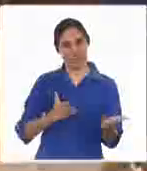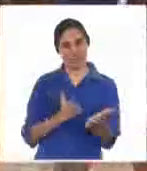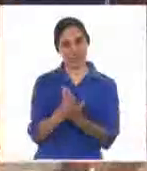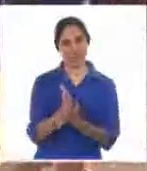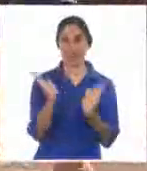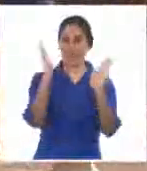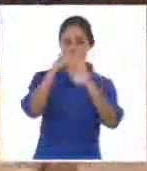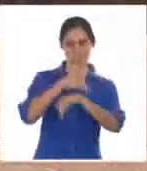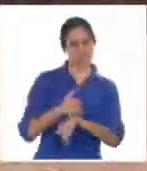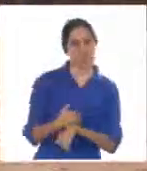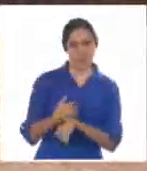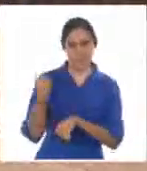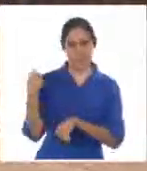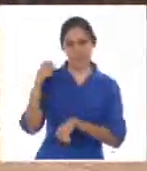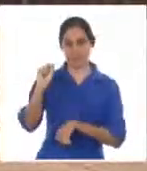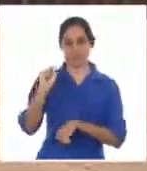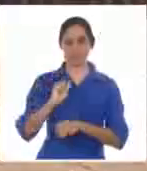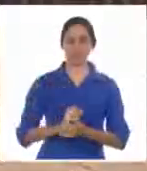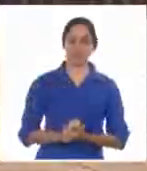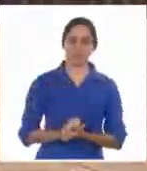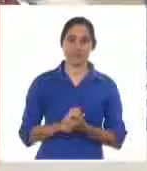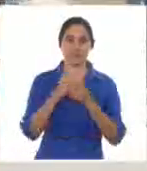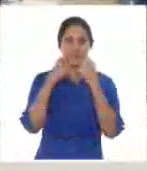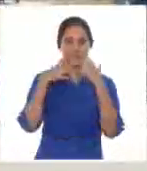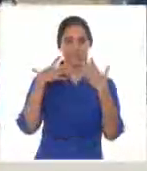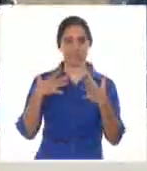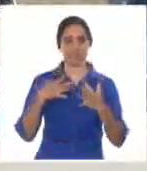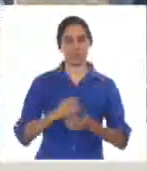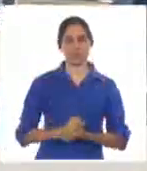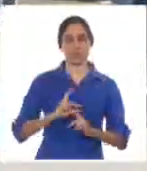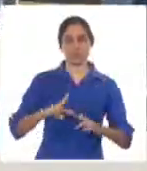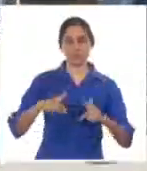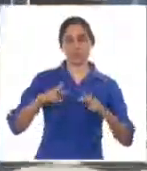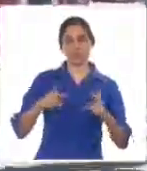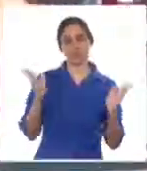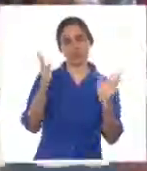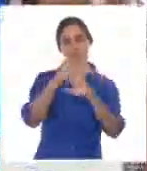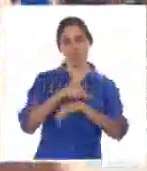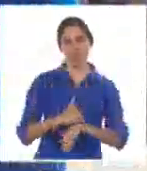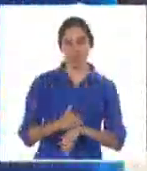exista ni una más. Y ni una vez más. Este es Lilian González, Canal Cubano.